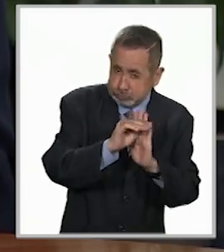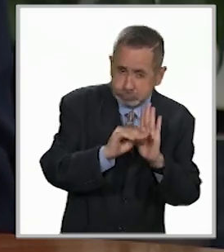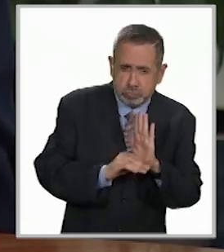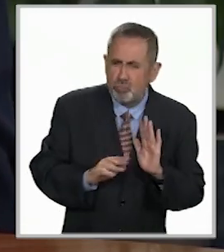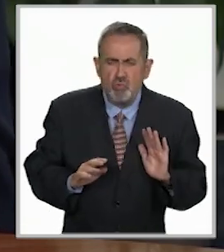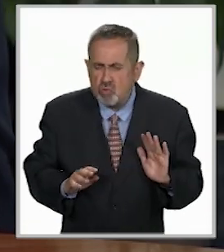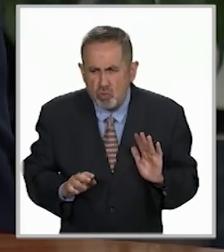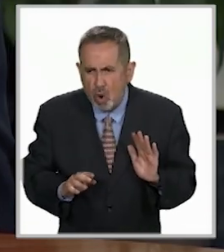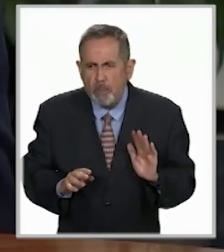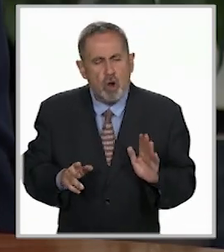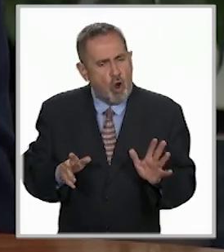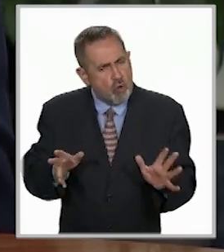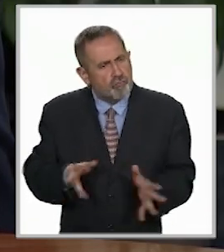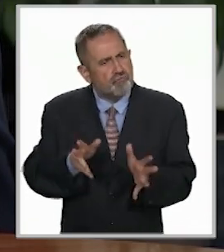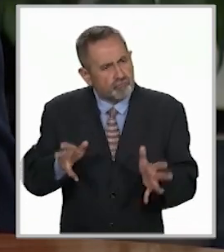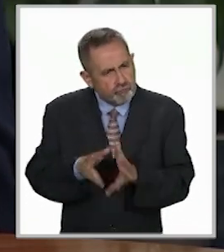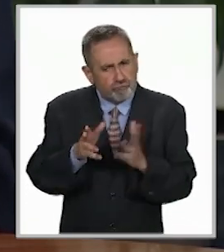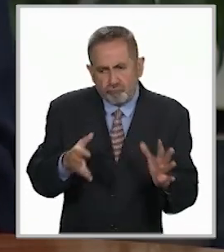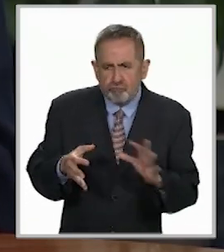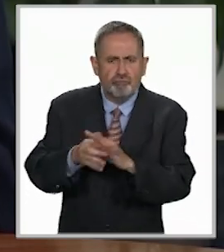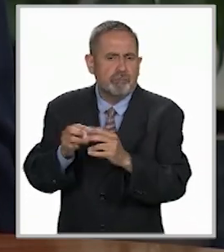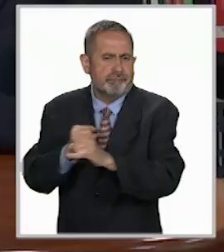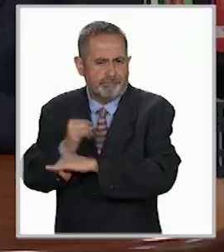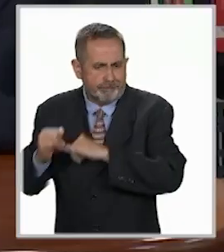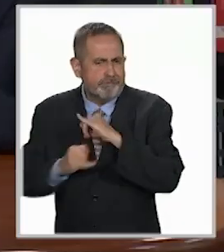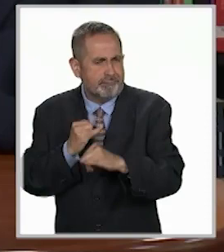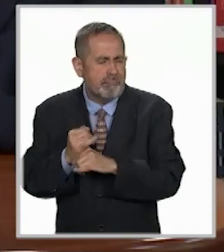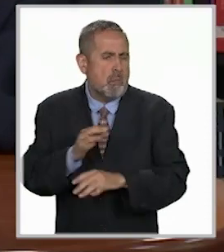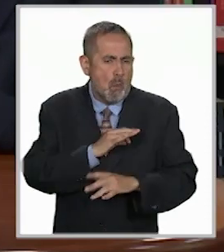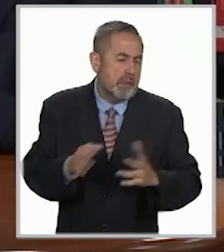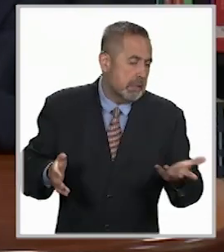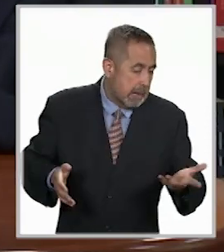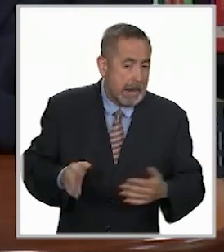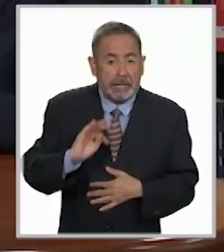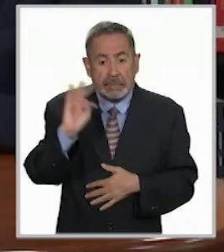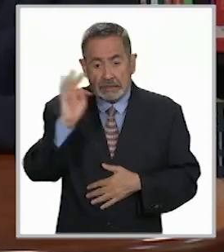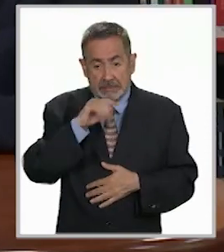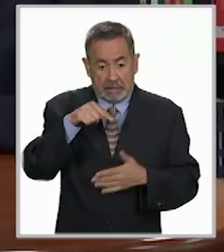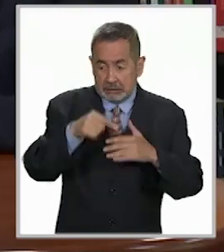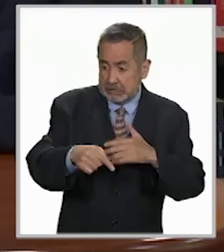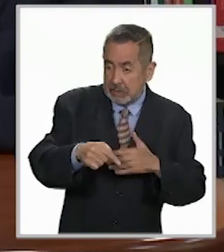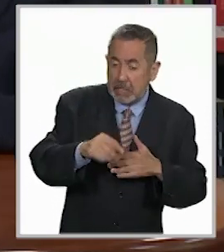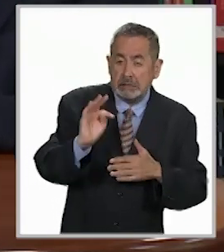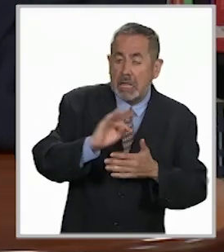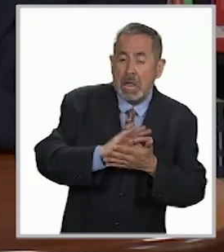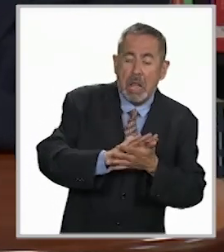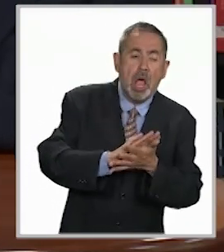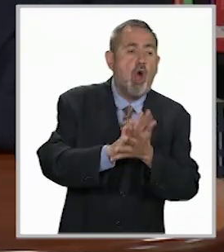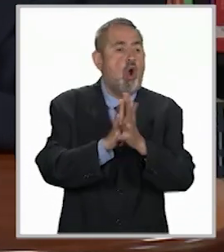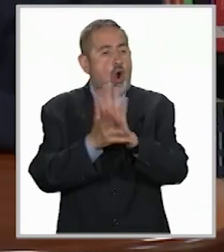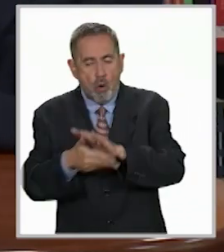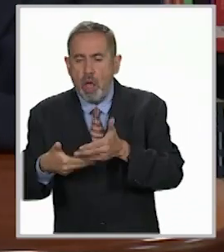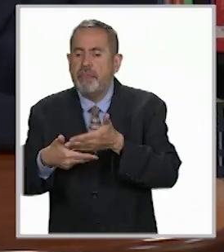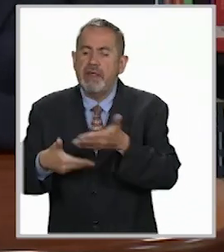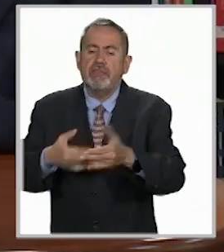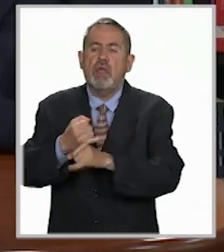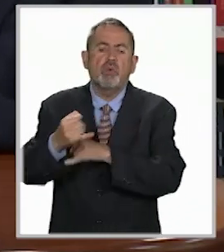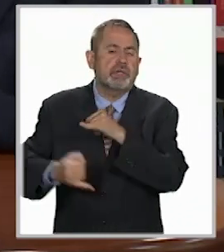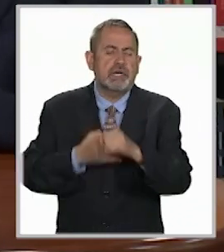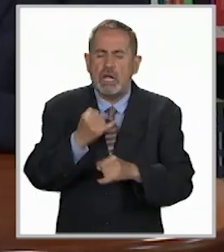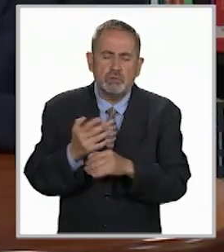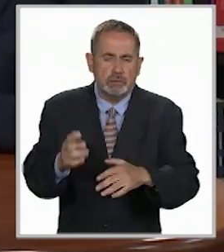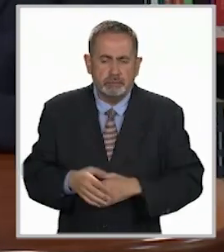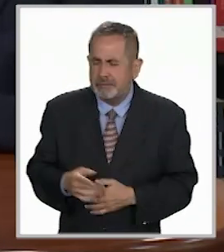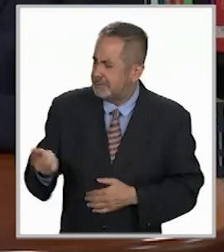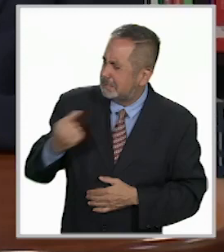van moldeando los estándares o principios internacionales, y eso no quita que en algún futuro esos terminen cristalizándose en un